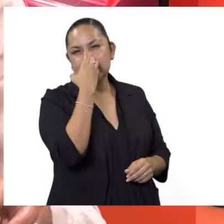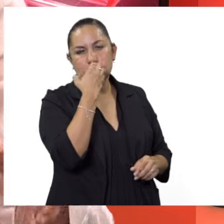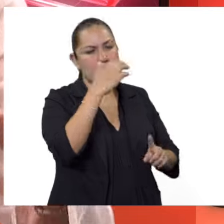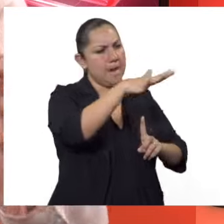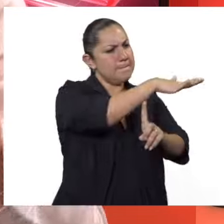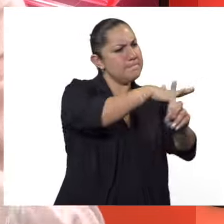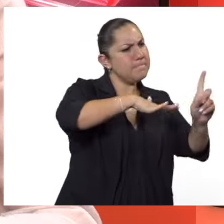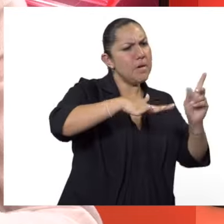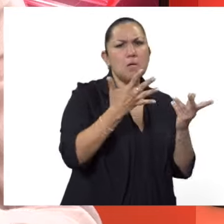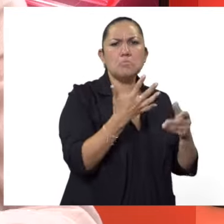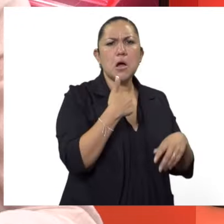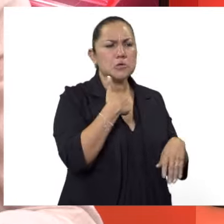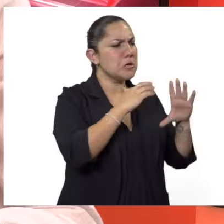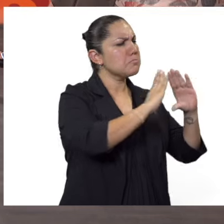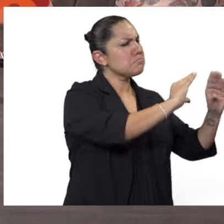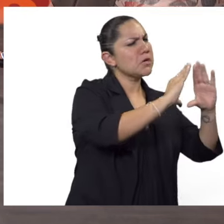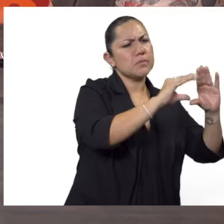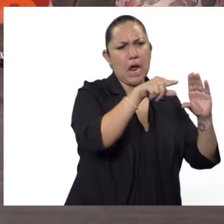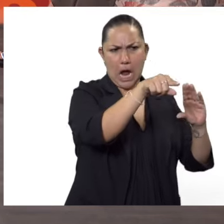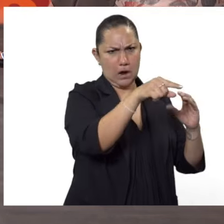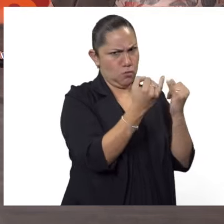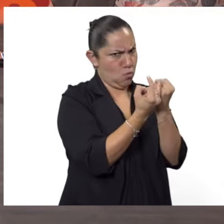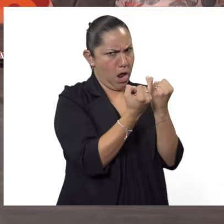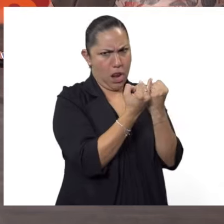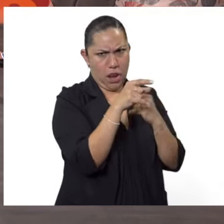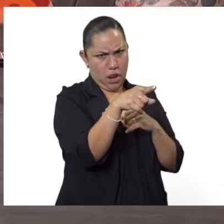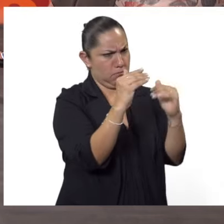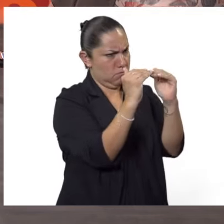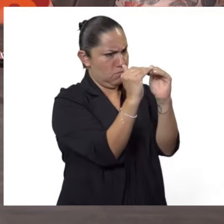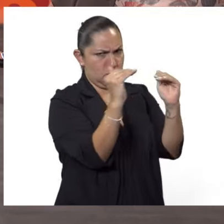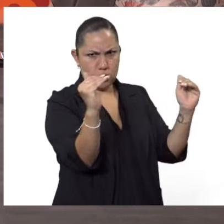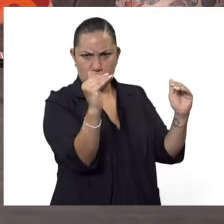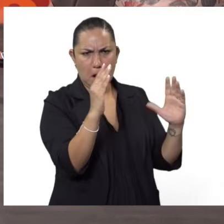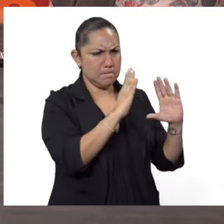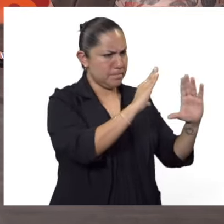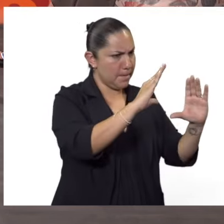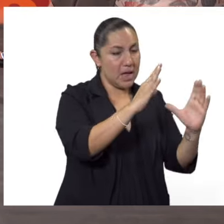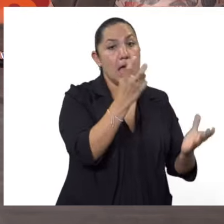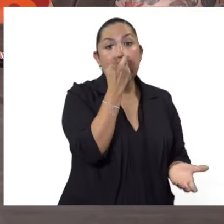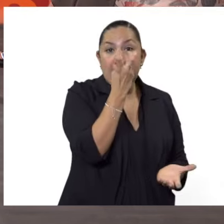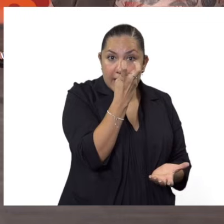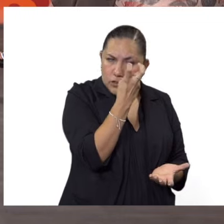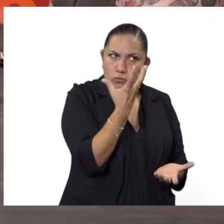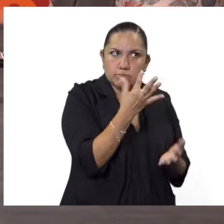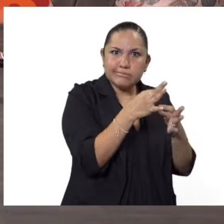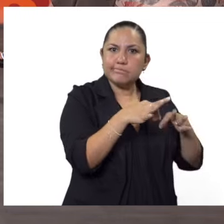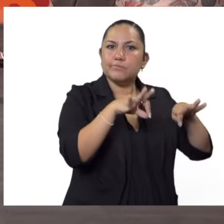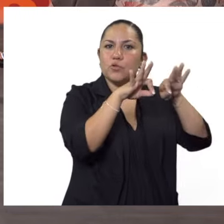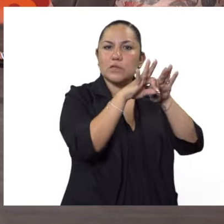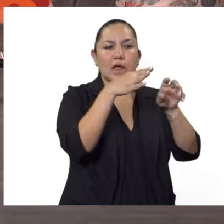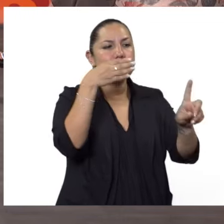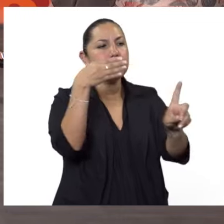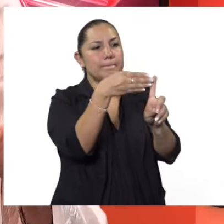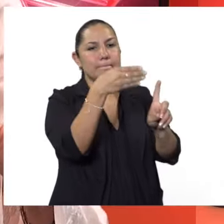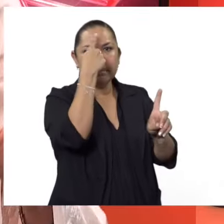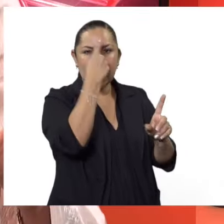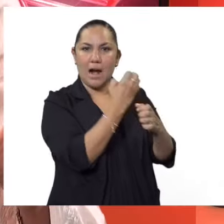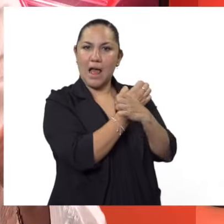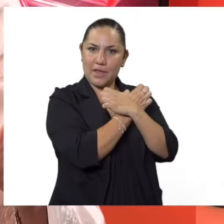eh que lo trata eh Como a cualquier niño y esto eh sirve mucho para